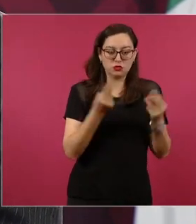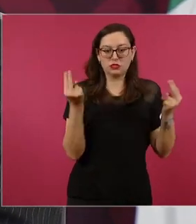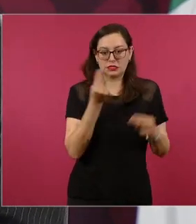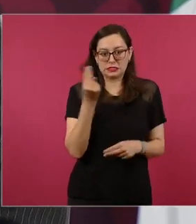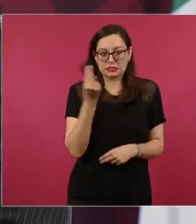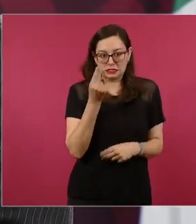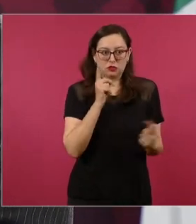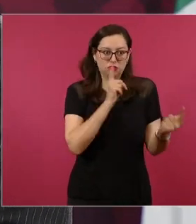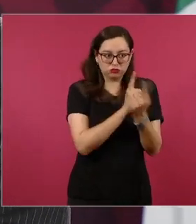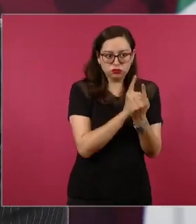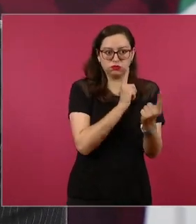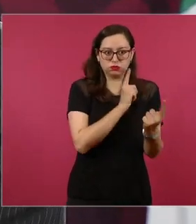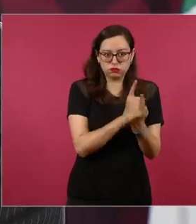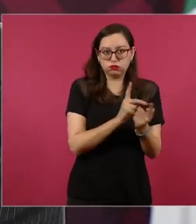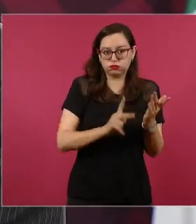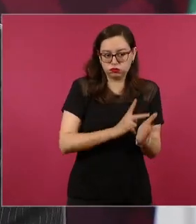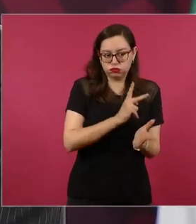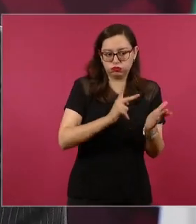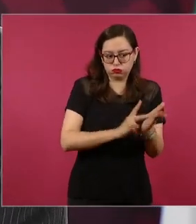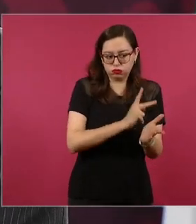y que me ha ayudado.